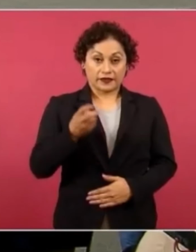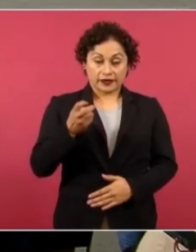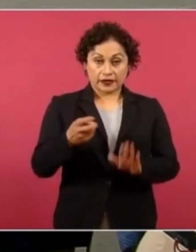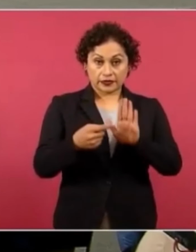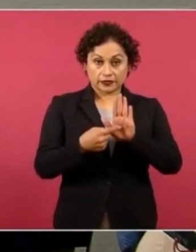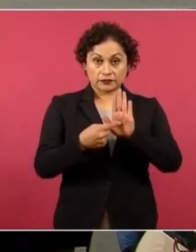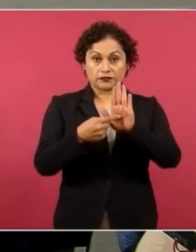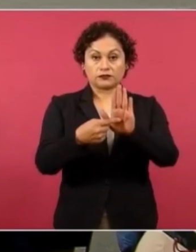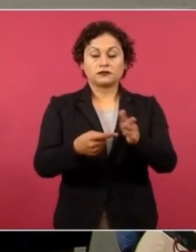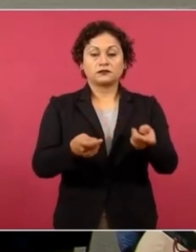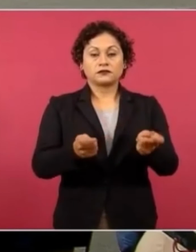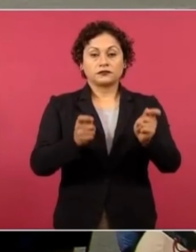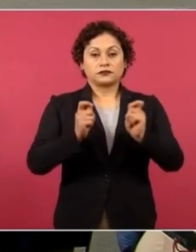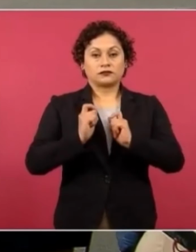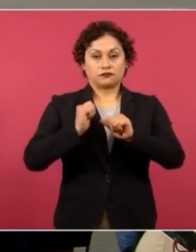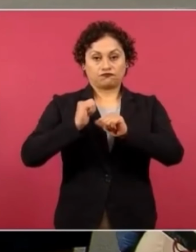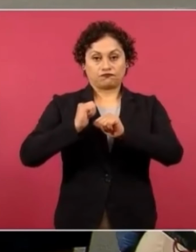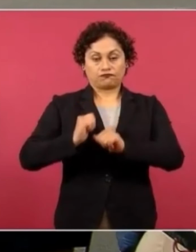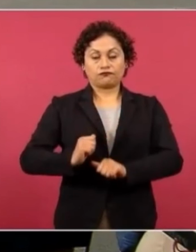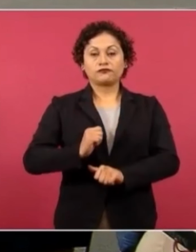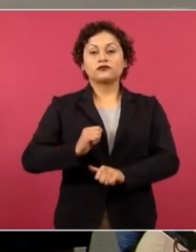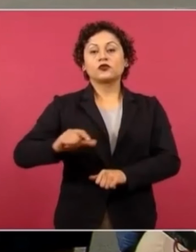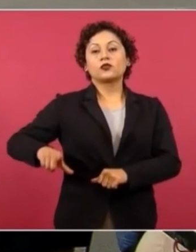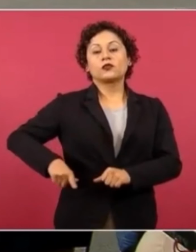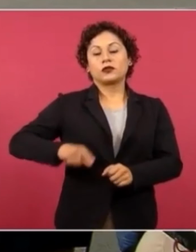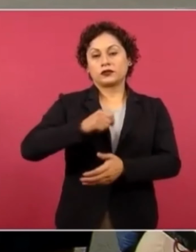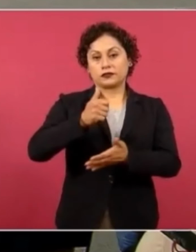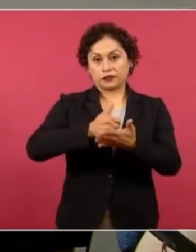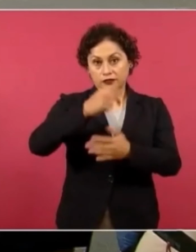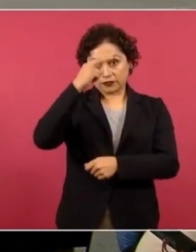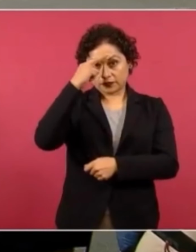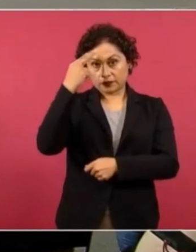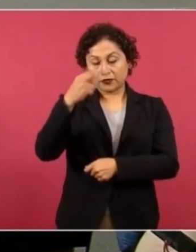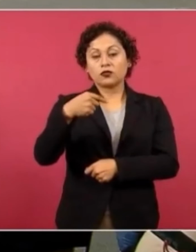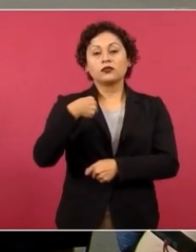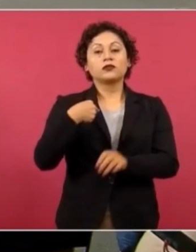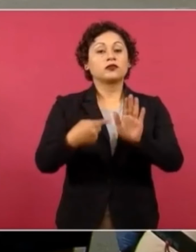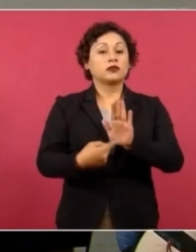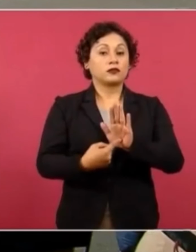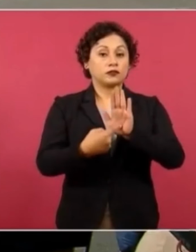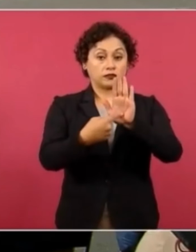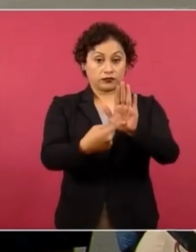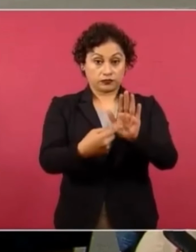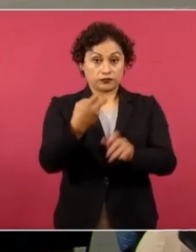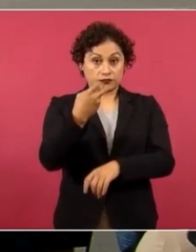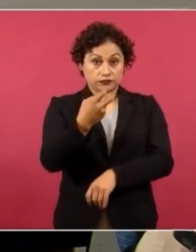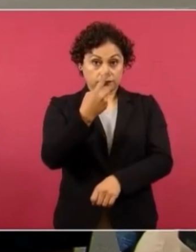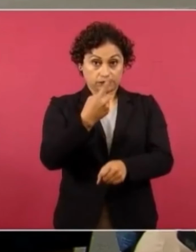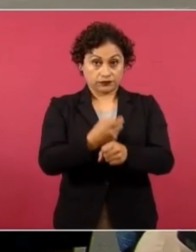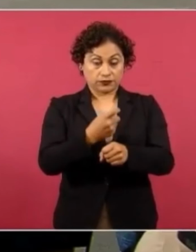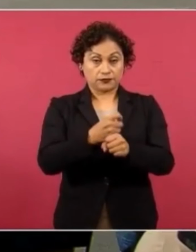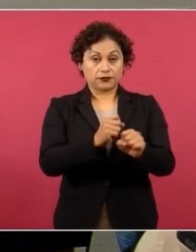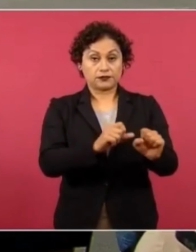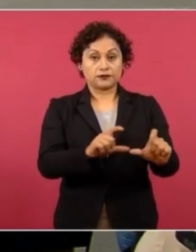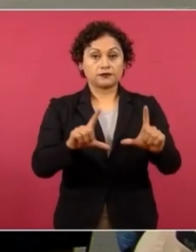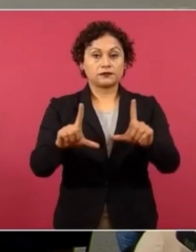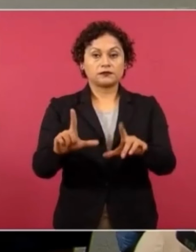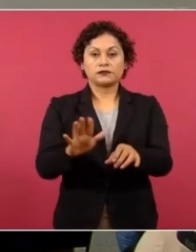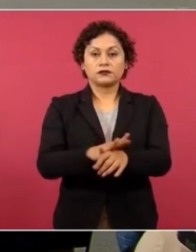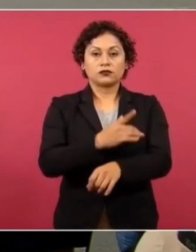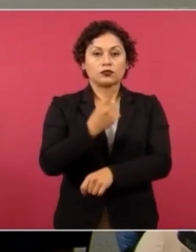al gobierno de la Ciudad de México. Presento esta primera lámina porque cuando llegamos